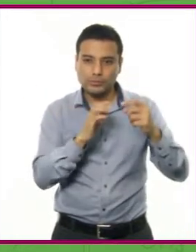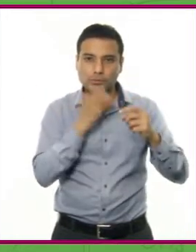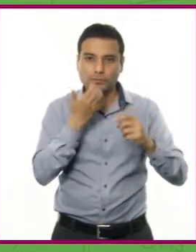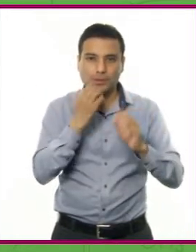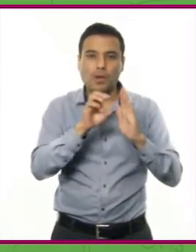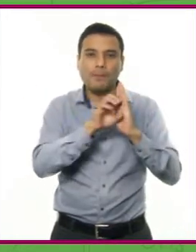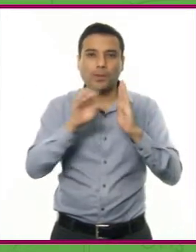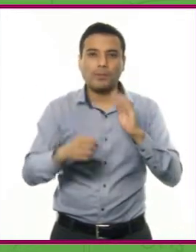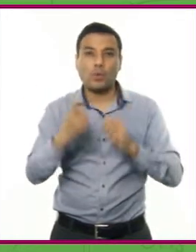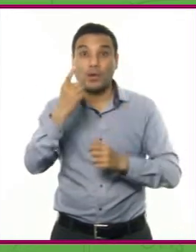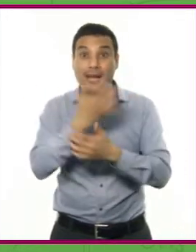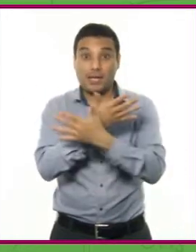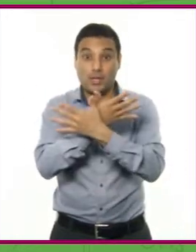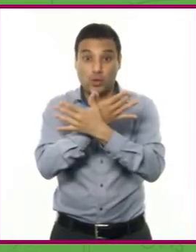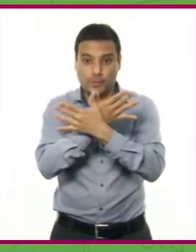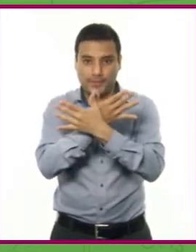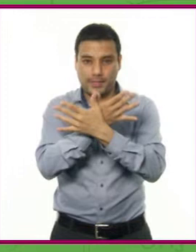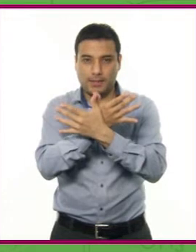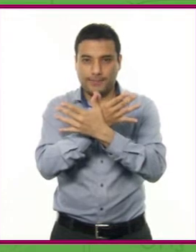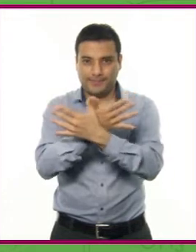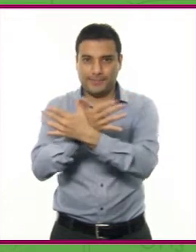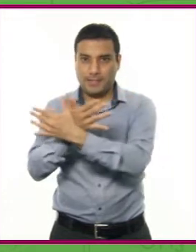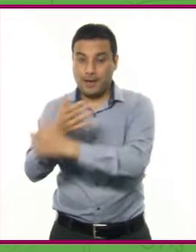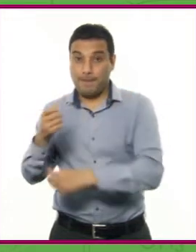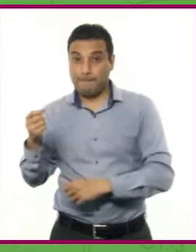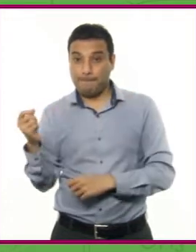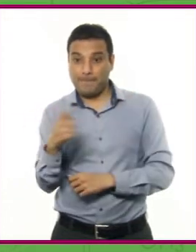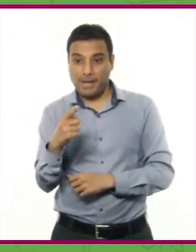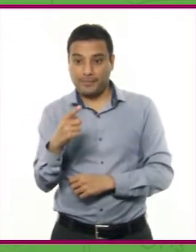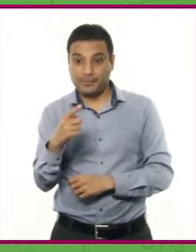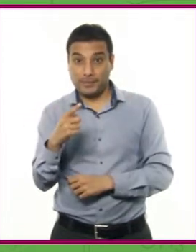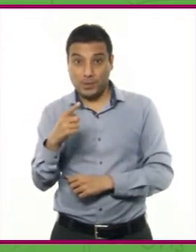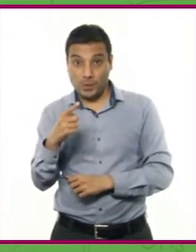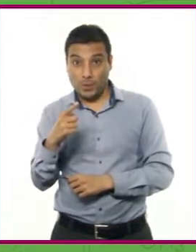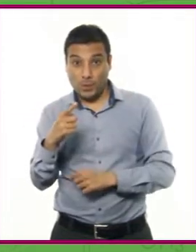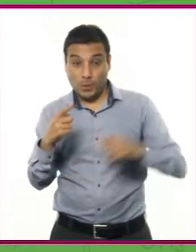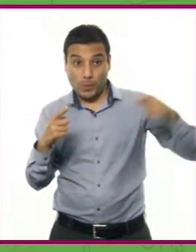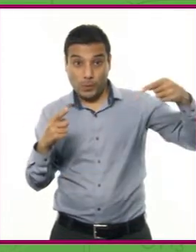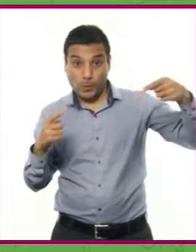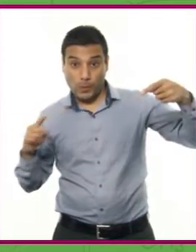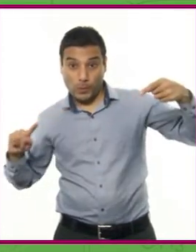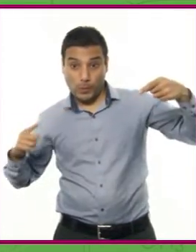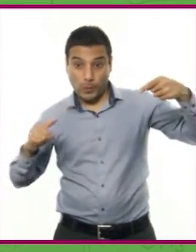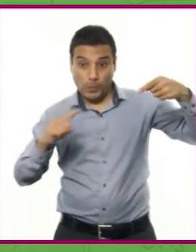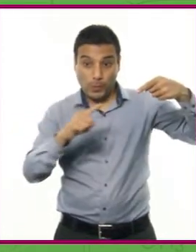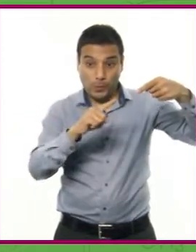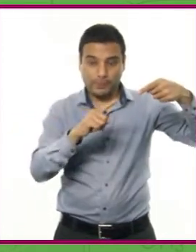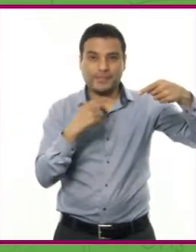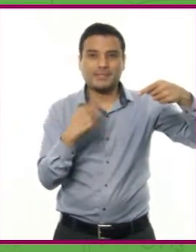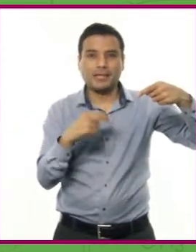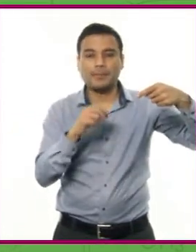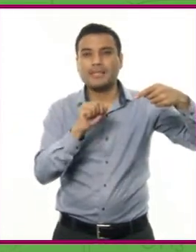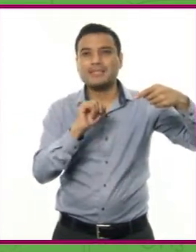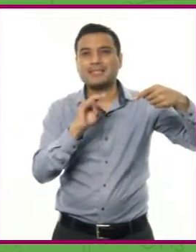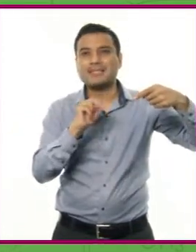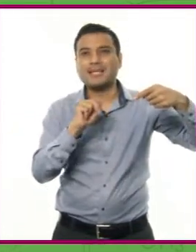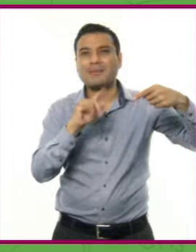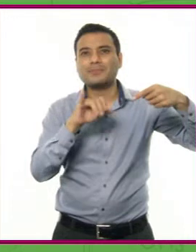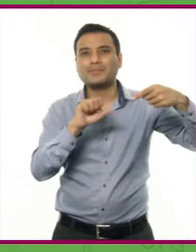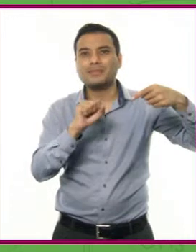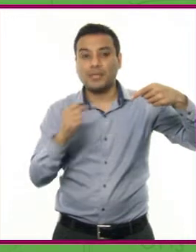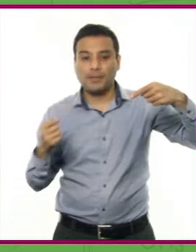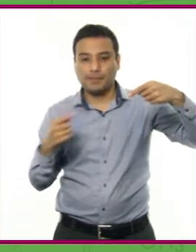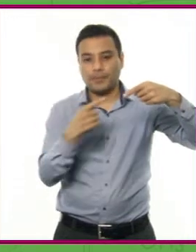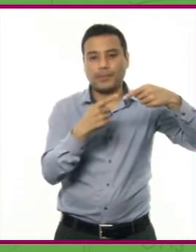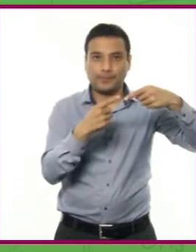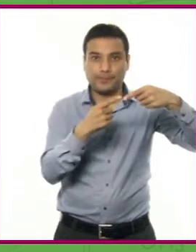neurona libera el neurotransmisor que cruza un espacio interneuronal conocido como sinapsis y se adhiere a un